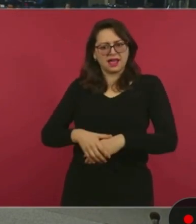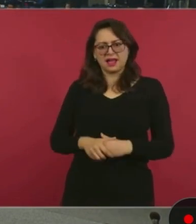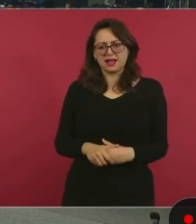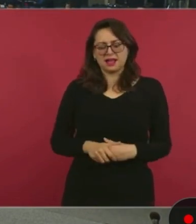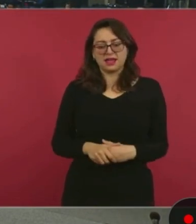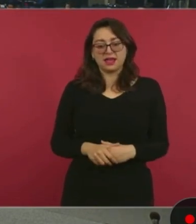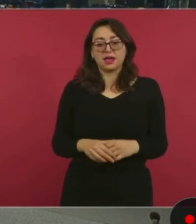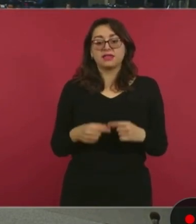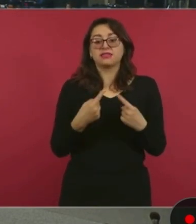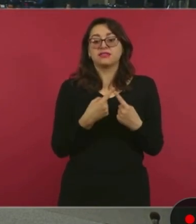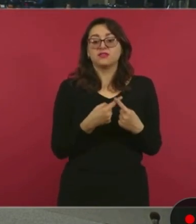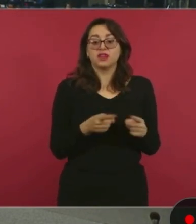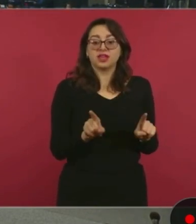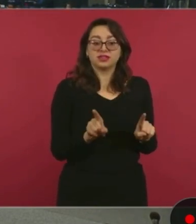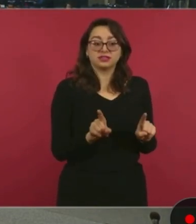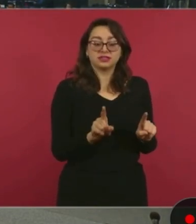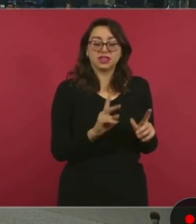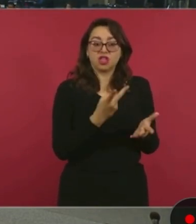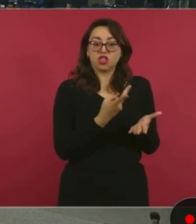garantizar privilegios.